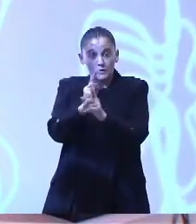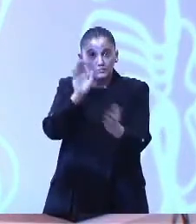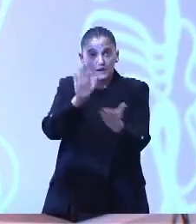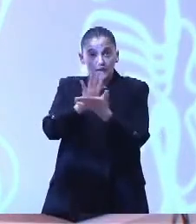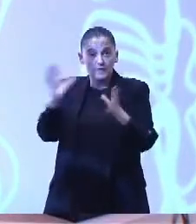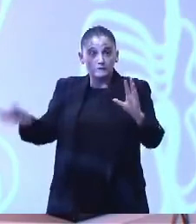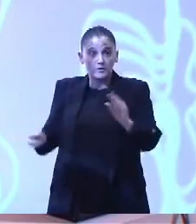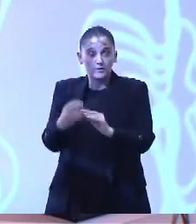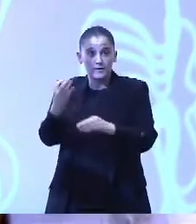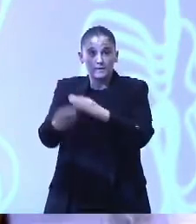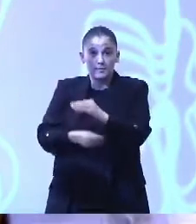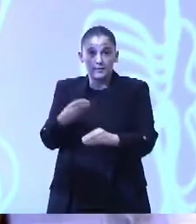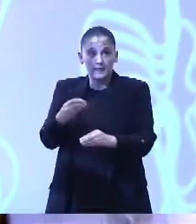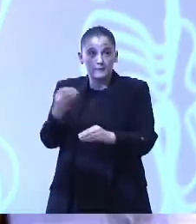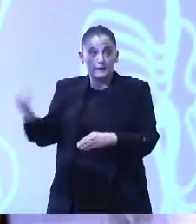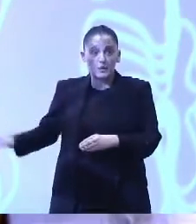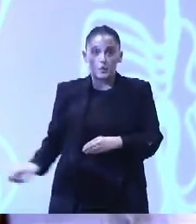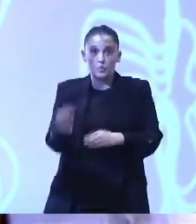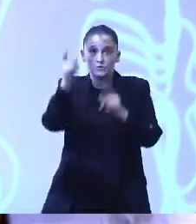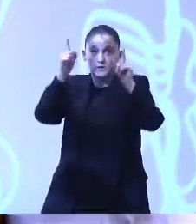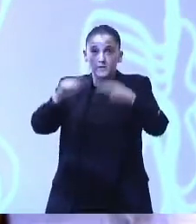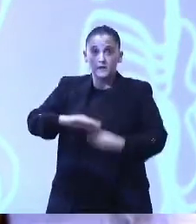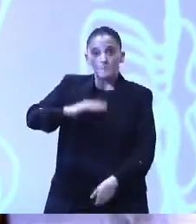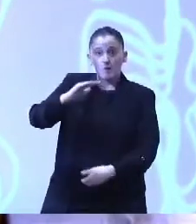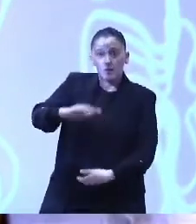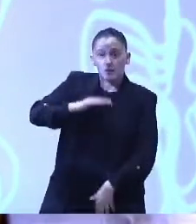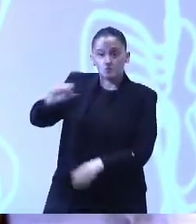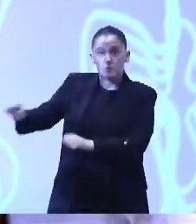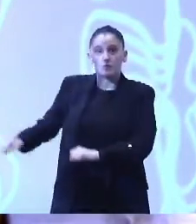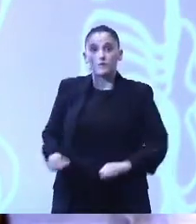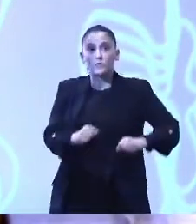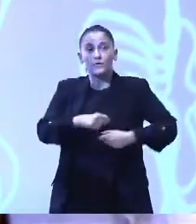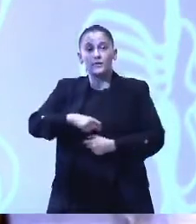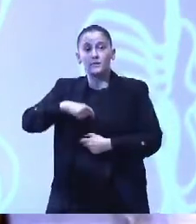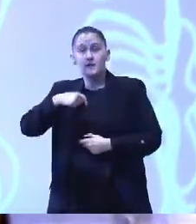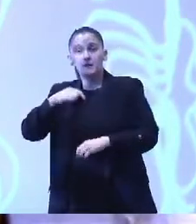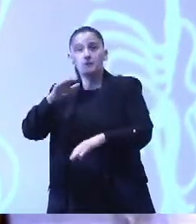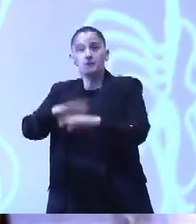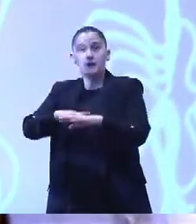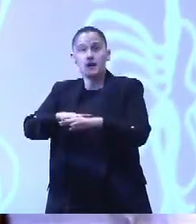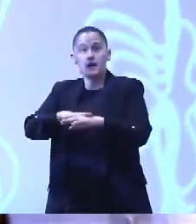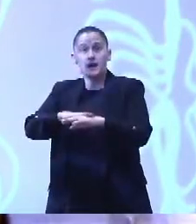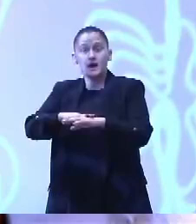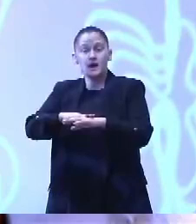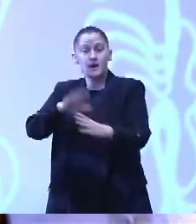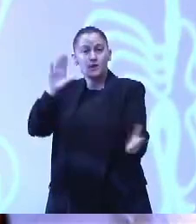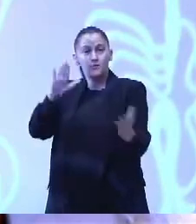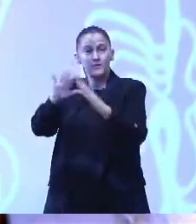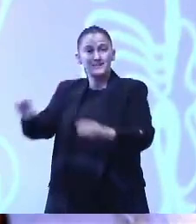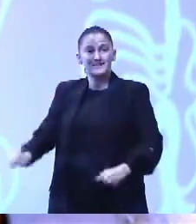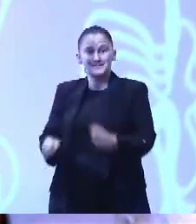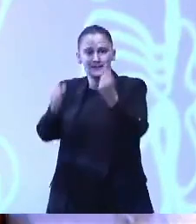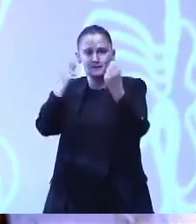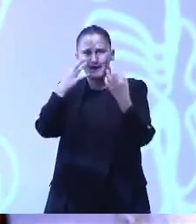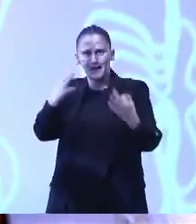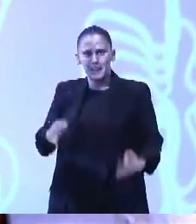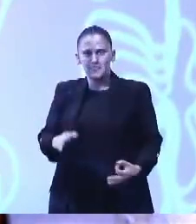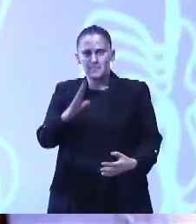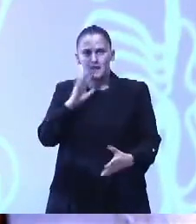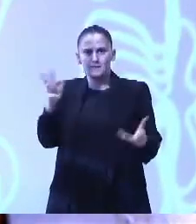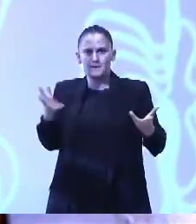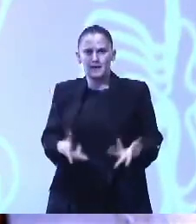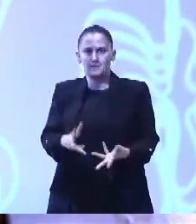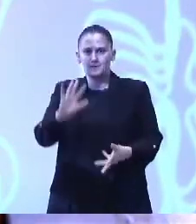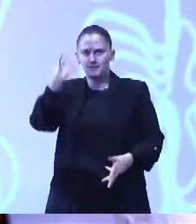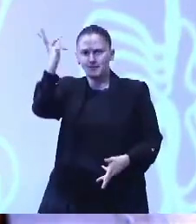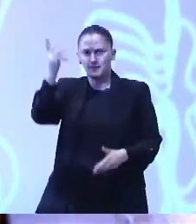adaptación, tendremos que mejorar también las capacidades de protección civil para poder hacer frente a esa realidad que es la